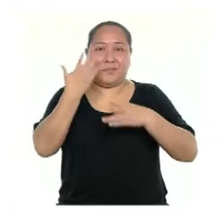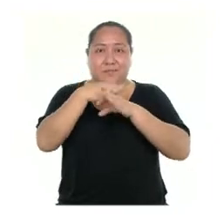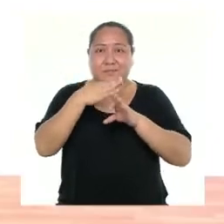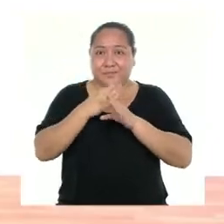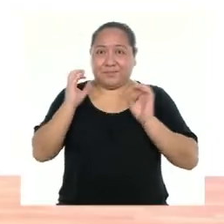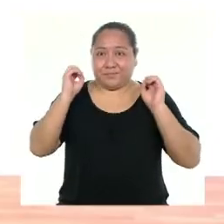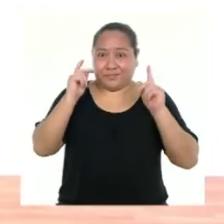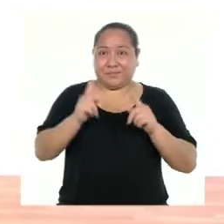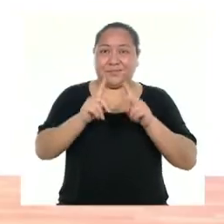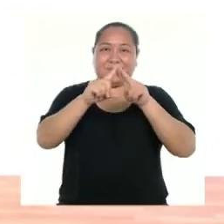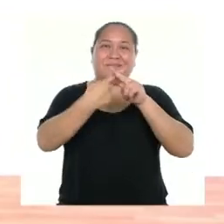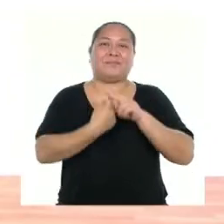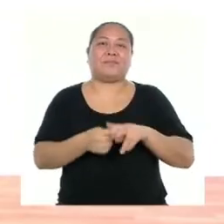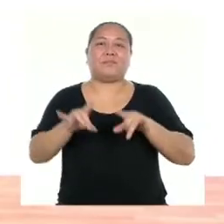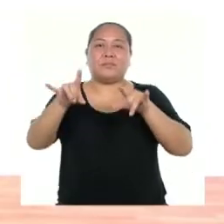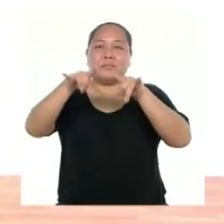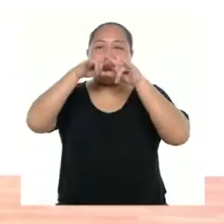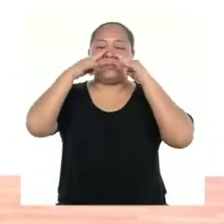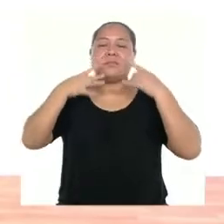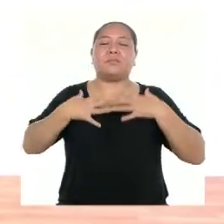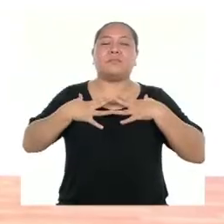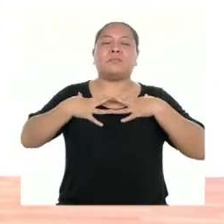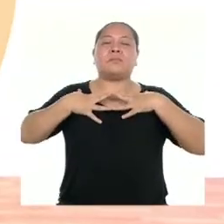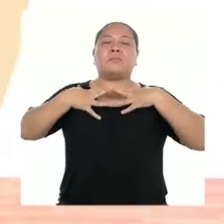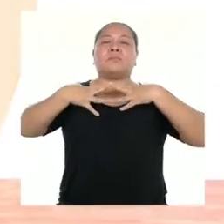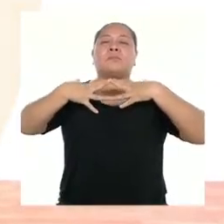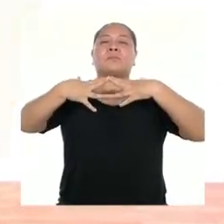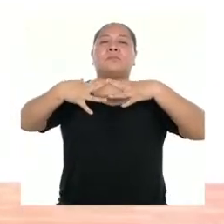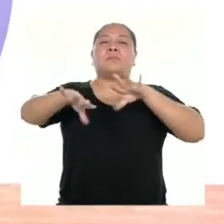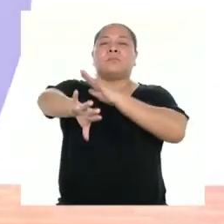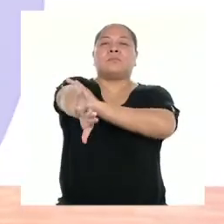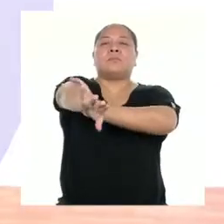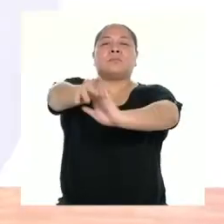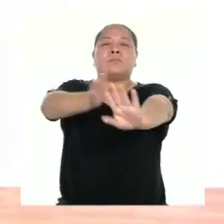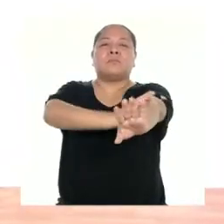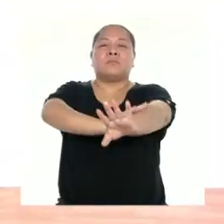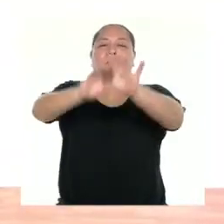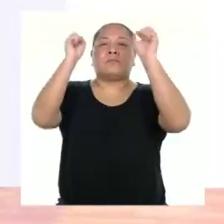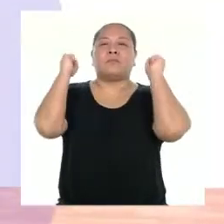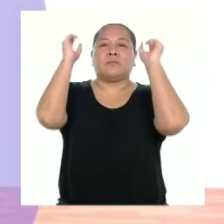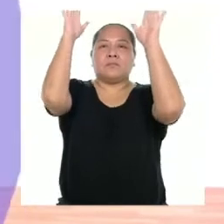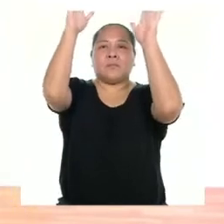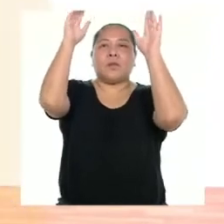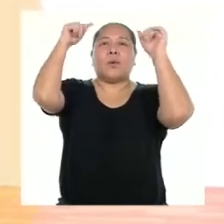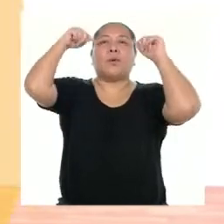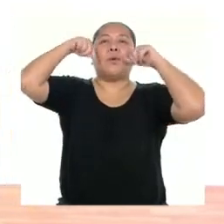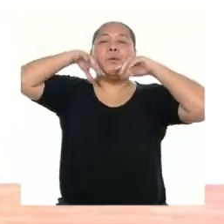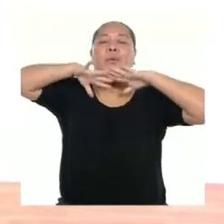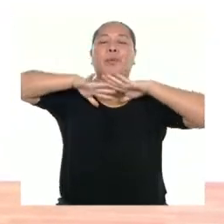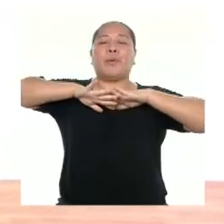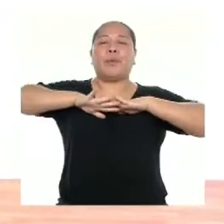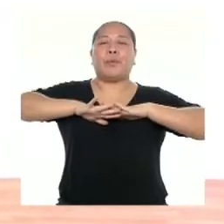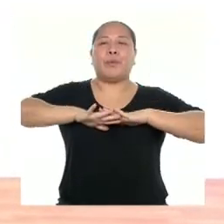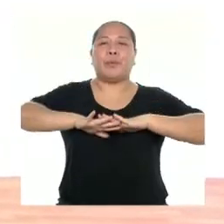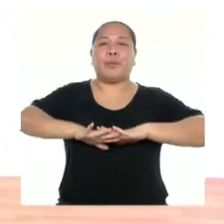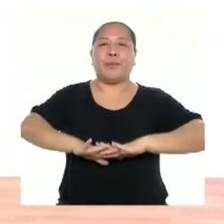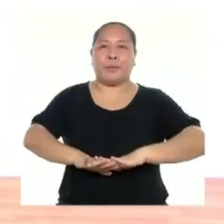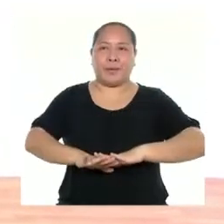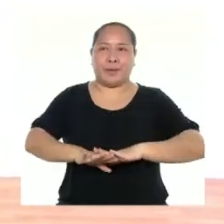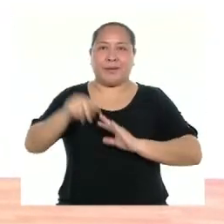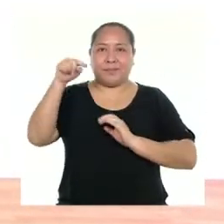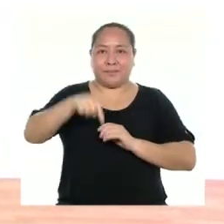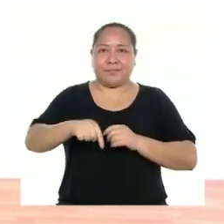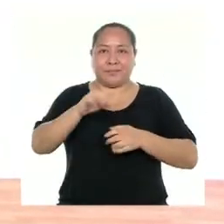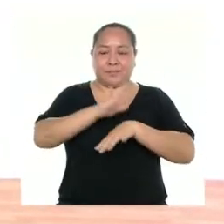posible. Comenzamos. Tomamos aire y extendemos los brazos para bajar. Y aquí